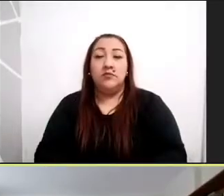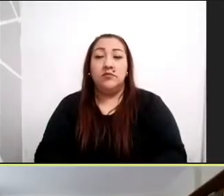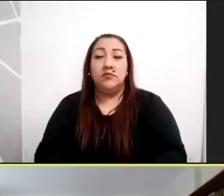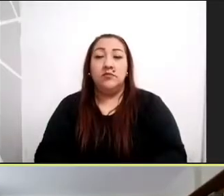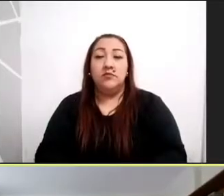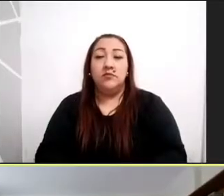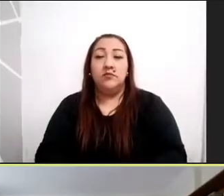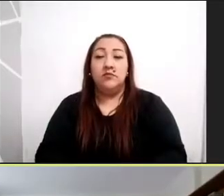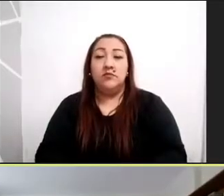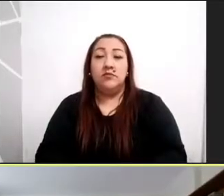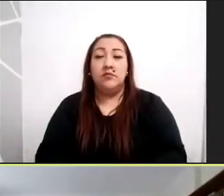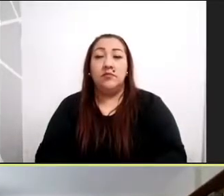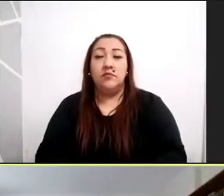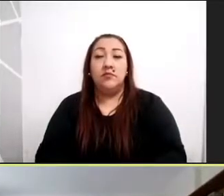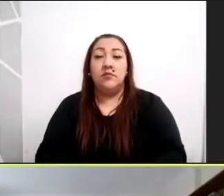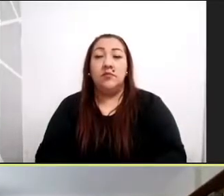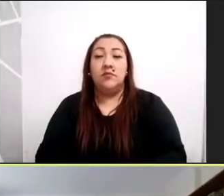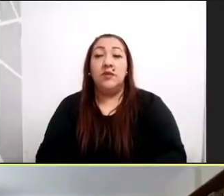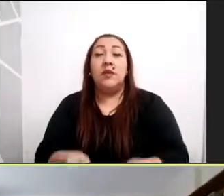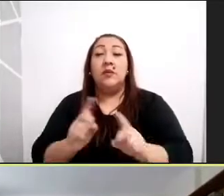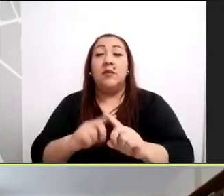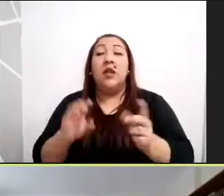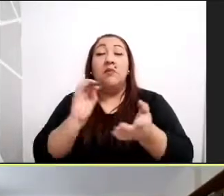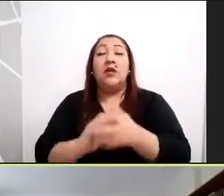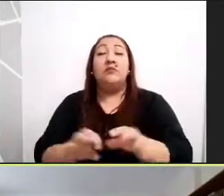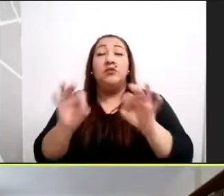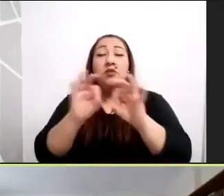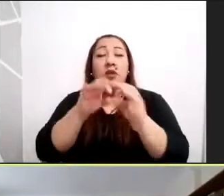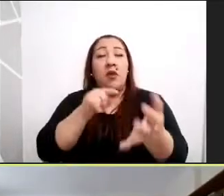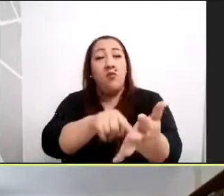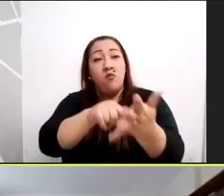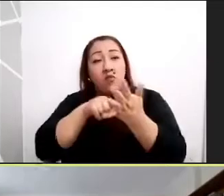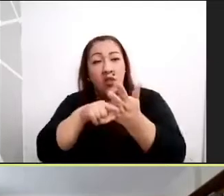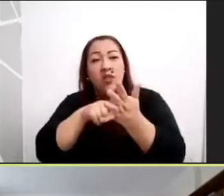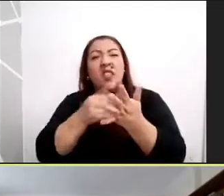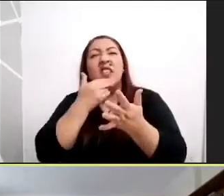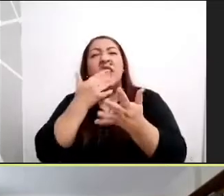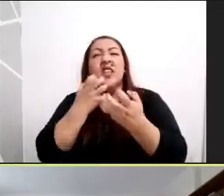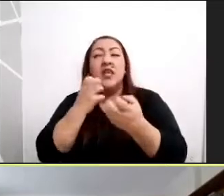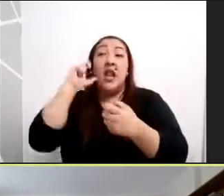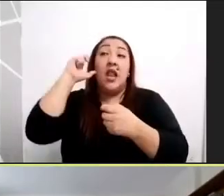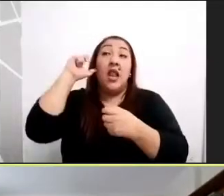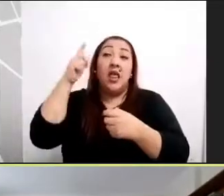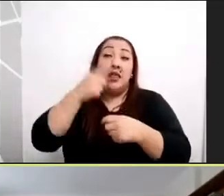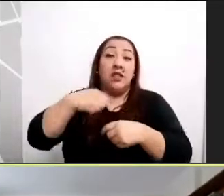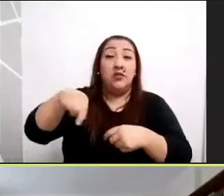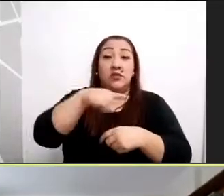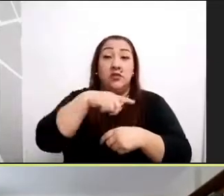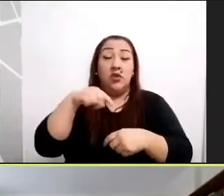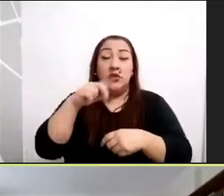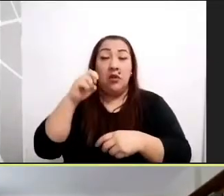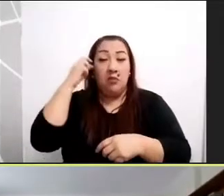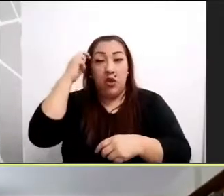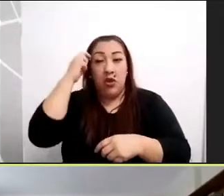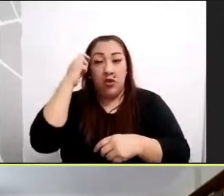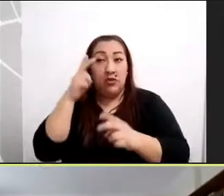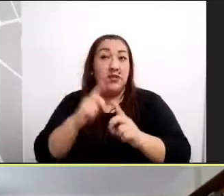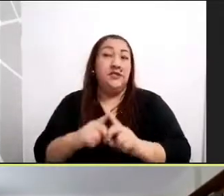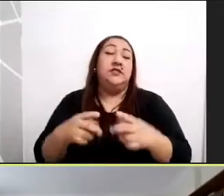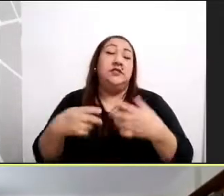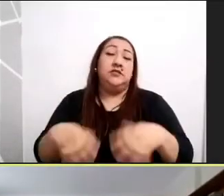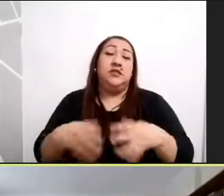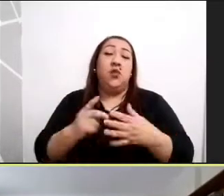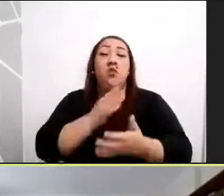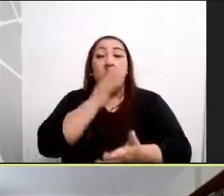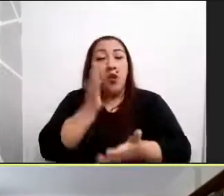que nada, nos ha revelado las deficiencias de quienes pretenden liderar y representarnos en el ámbito político. Una